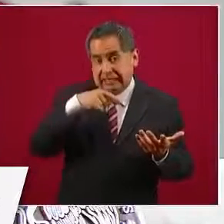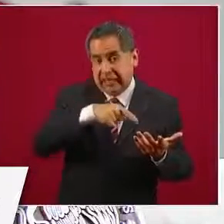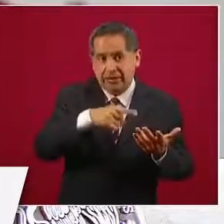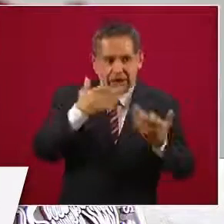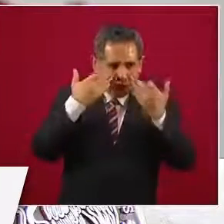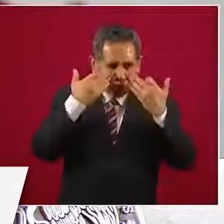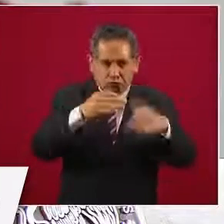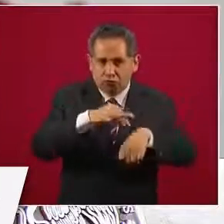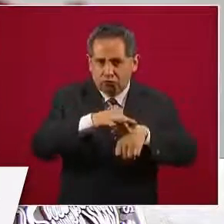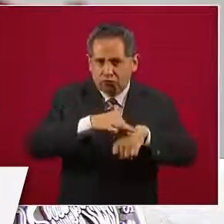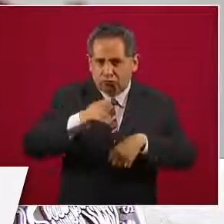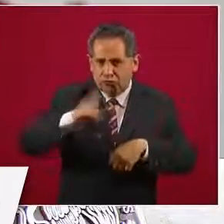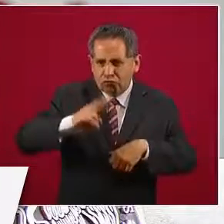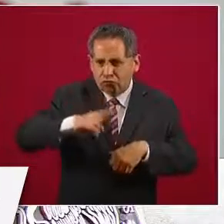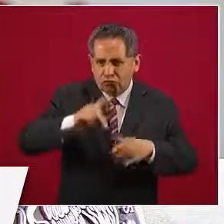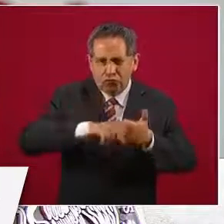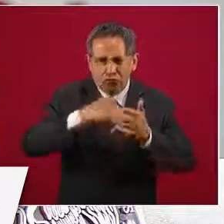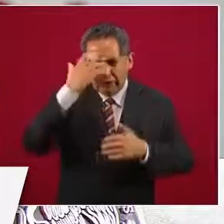toda esta